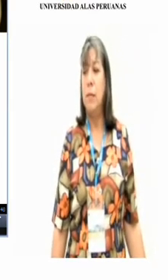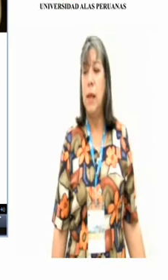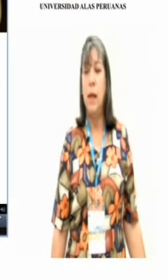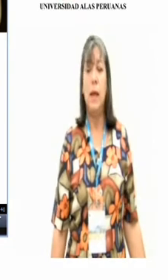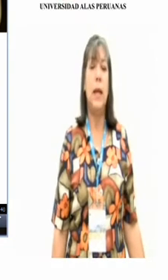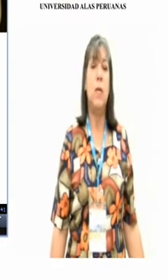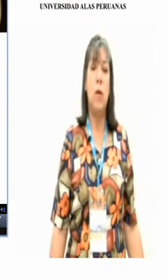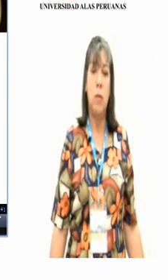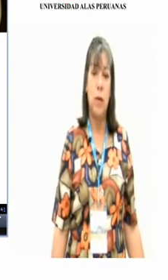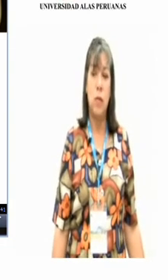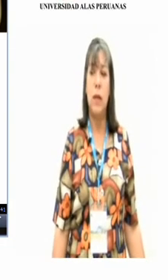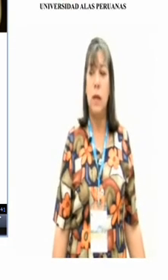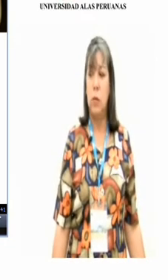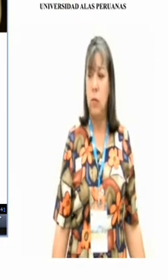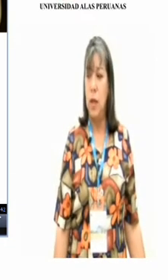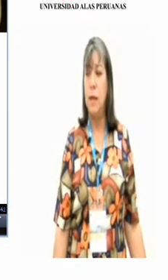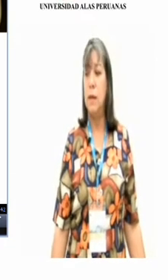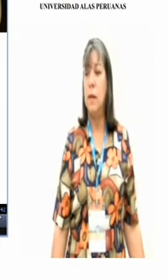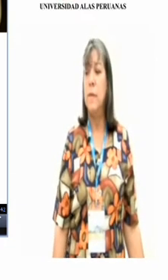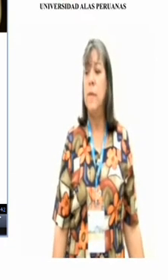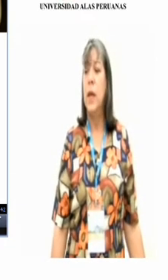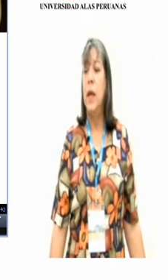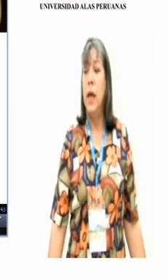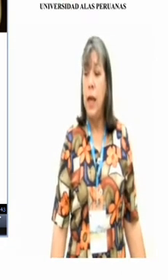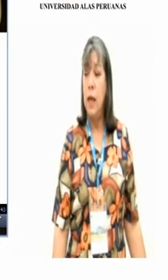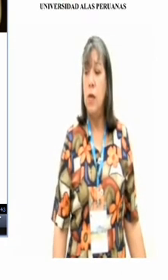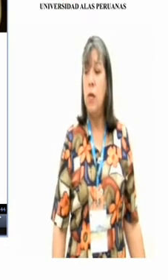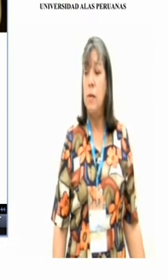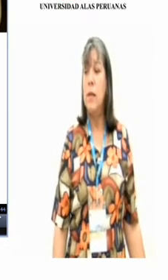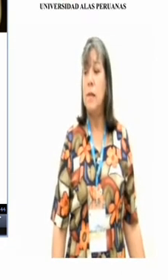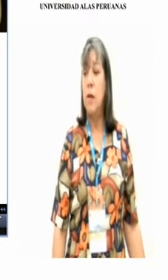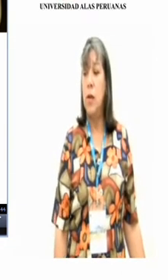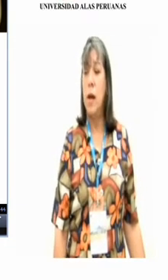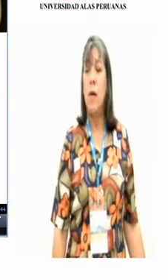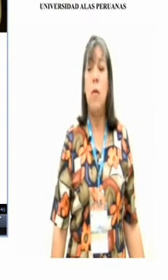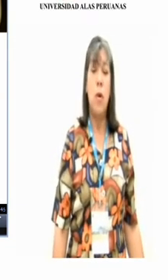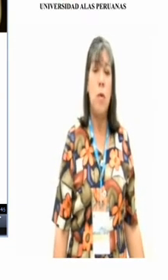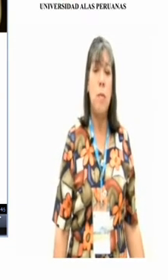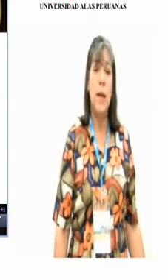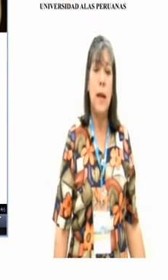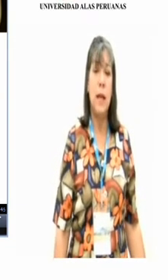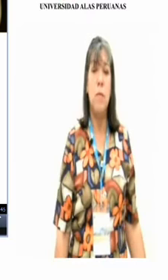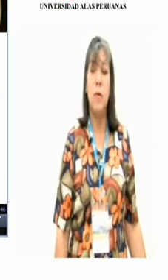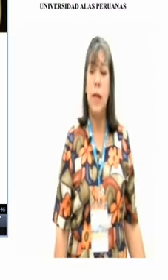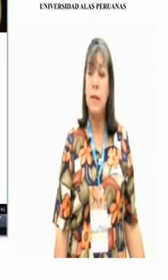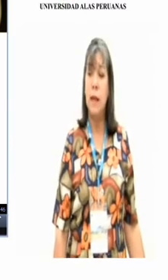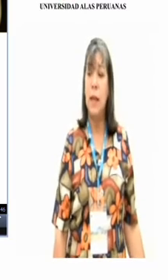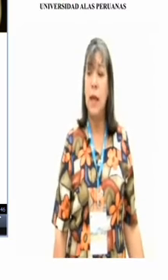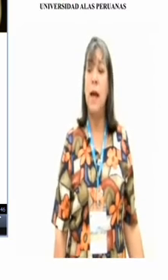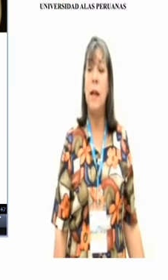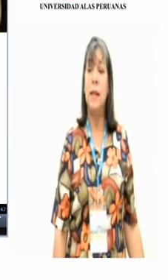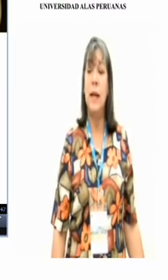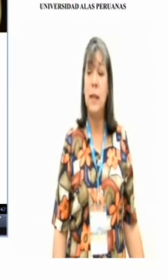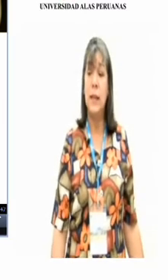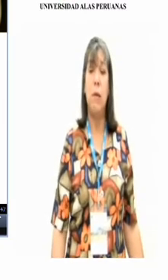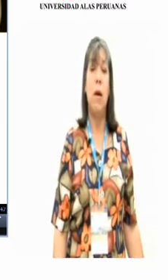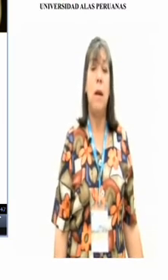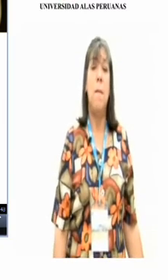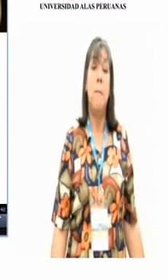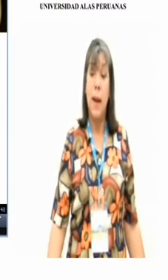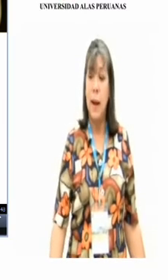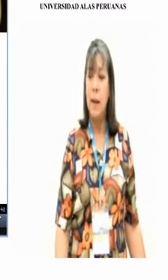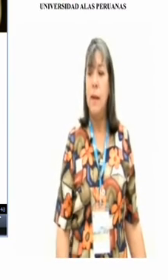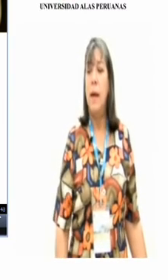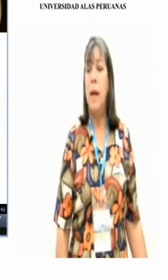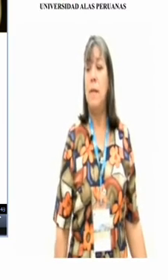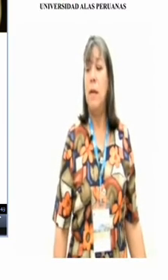la interactividad y la colaboración entre estudiantes. Ellos deben desarrollar nuevos mecanismos de estrategias